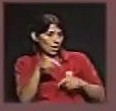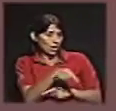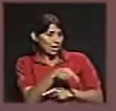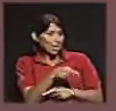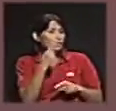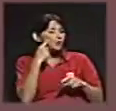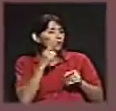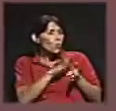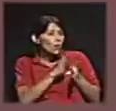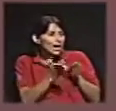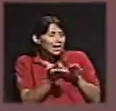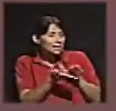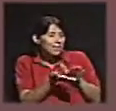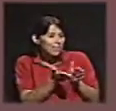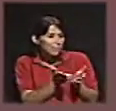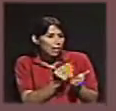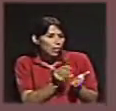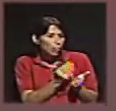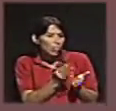revisando el expediente